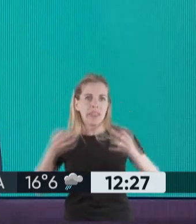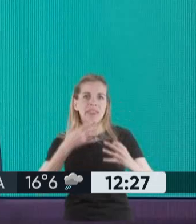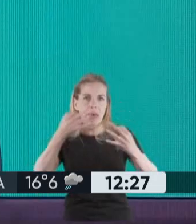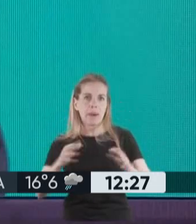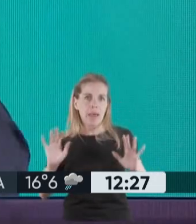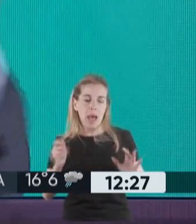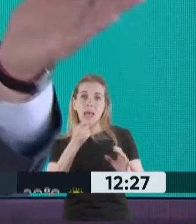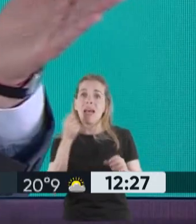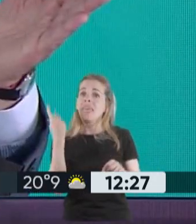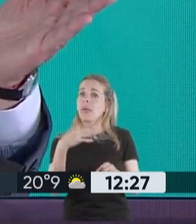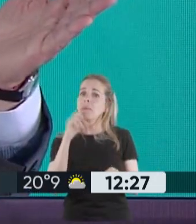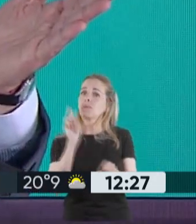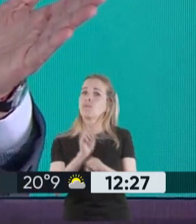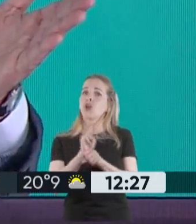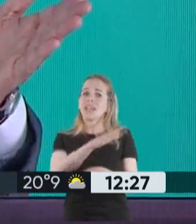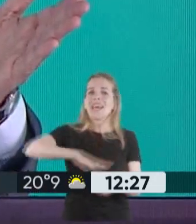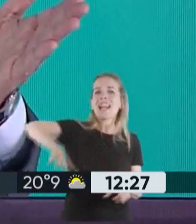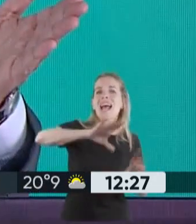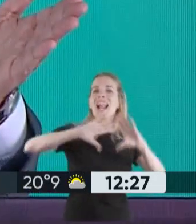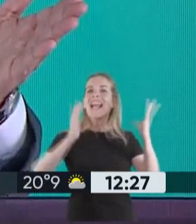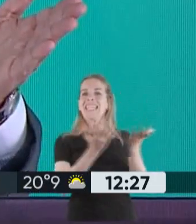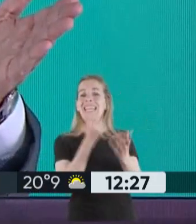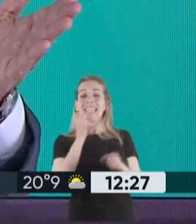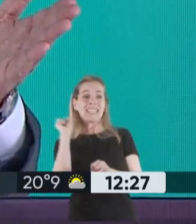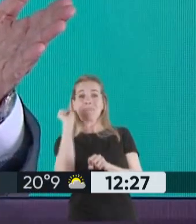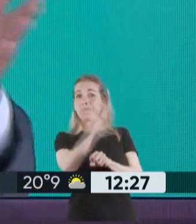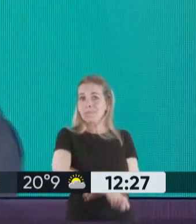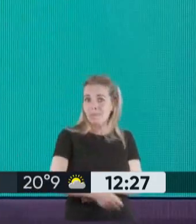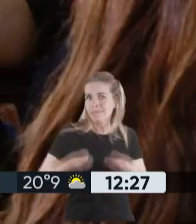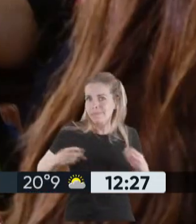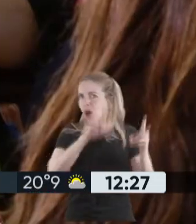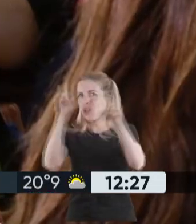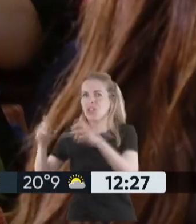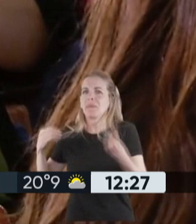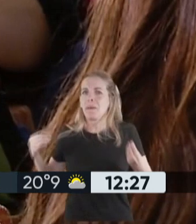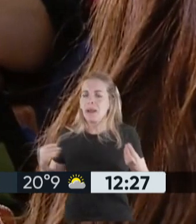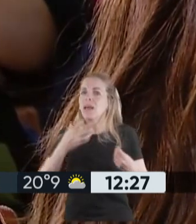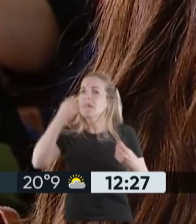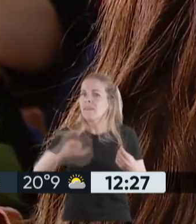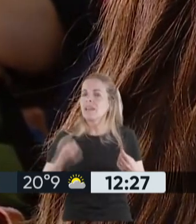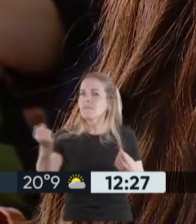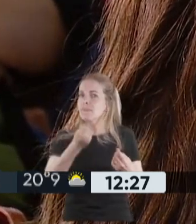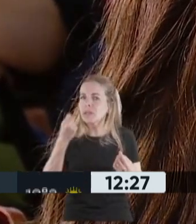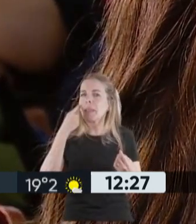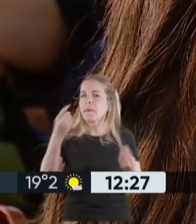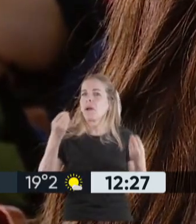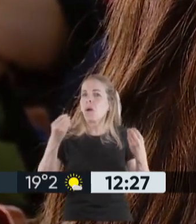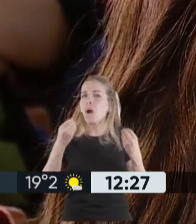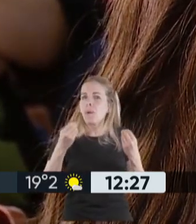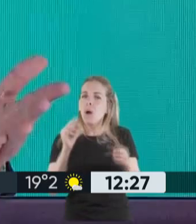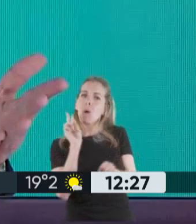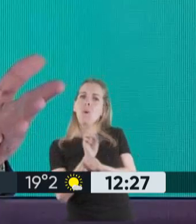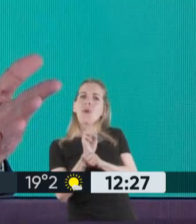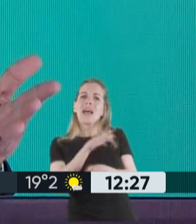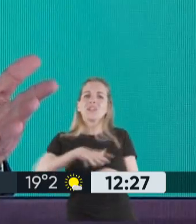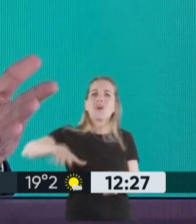que vivimos, ahora aquí vamos a hablar de otras cosas. El verdadero tema es ver cómo nos desarrollamos preservando el